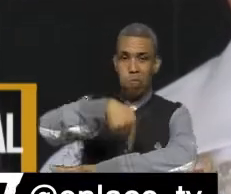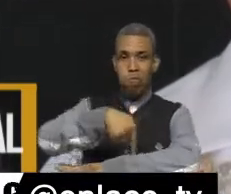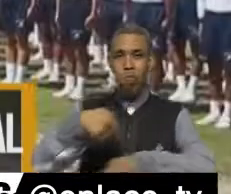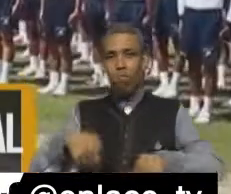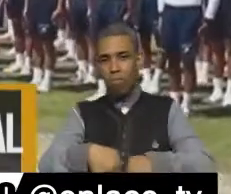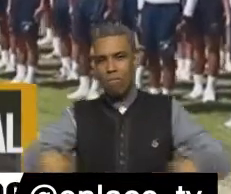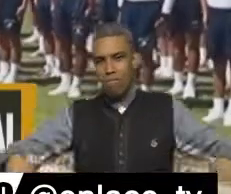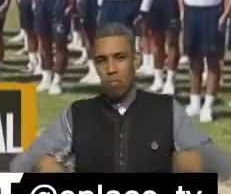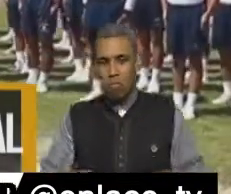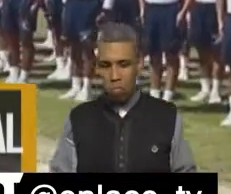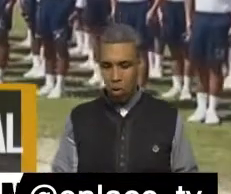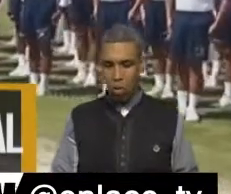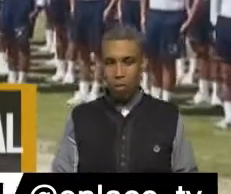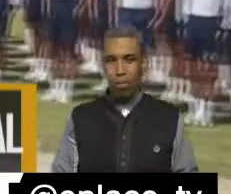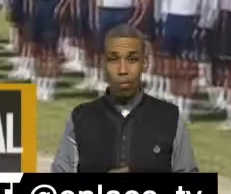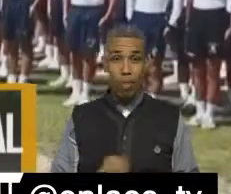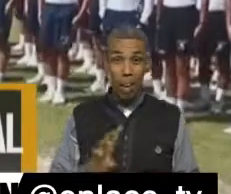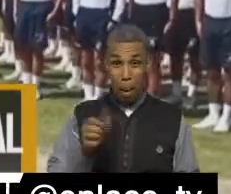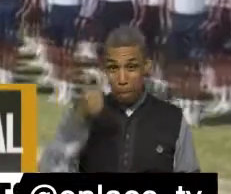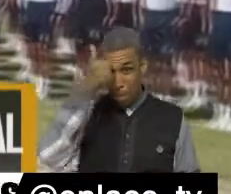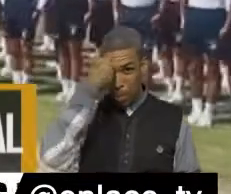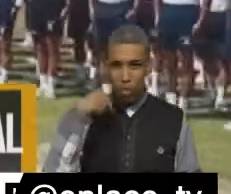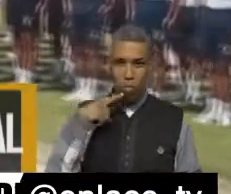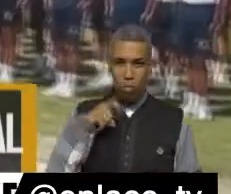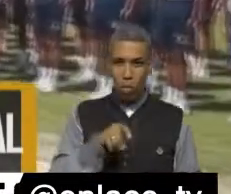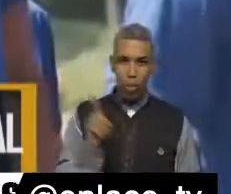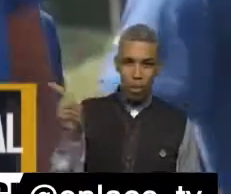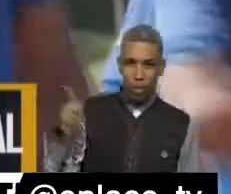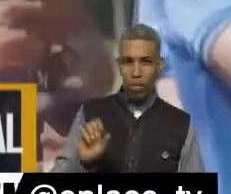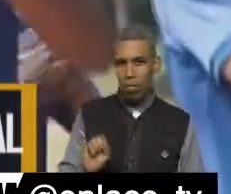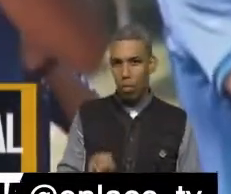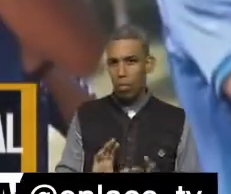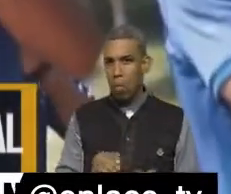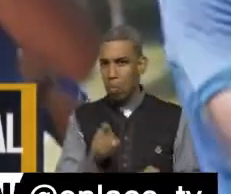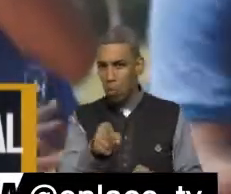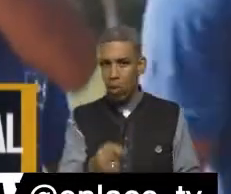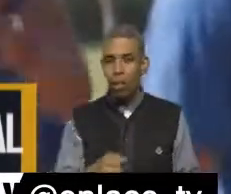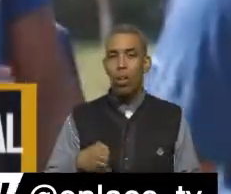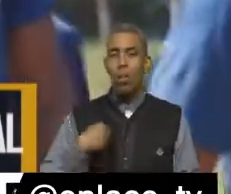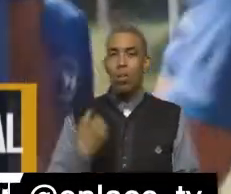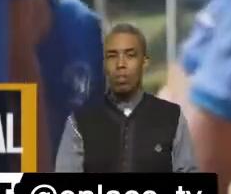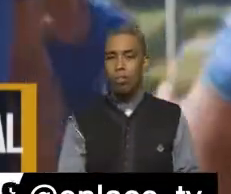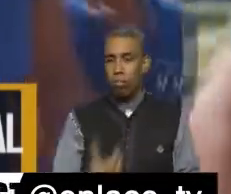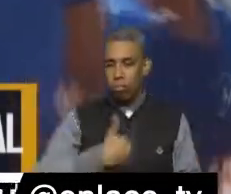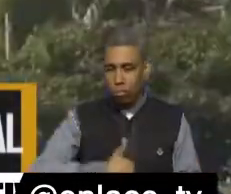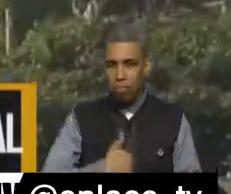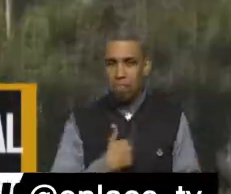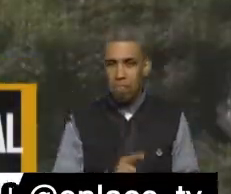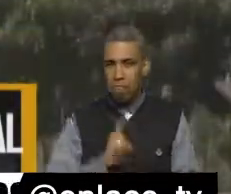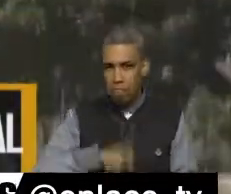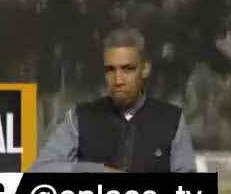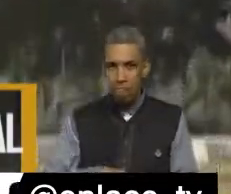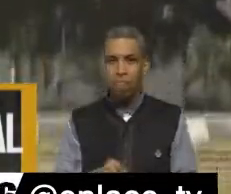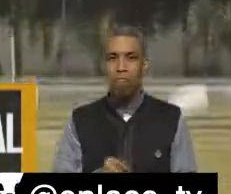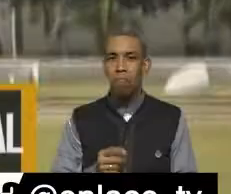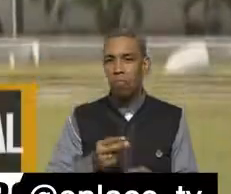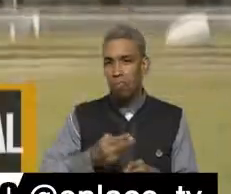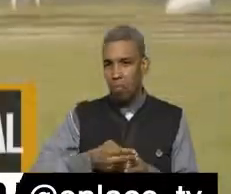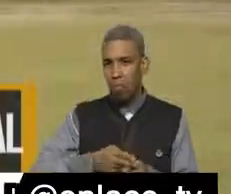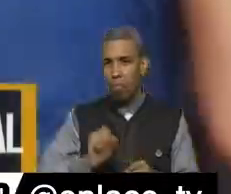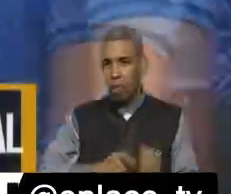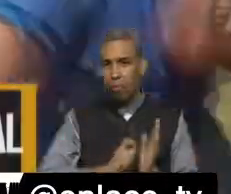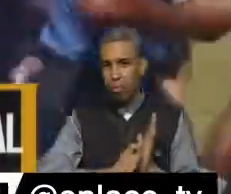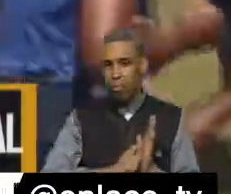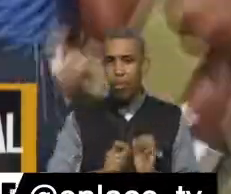7, con sede en Bucaramanga. El motivo de la invitación de hoy es para prestar el servicio militar en un mar